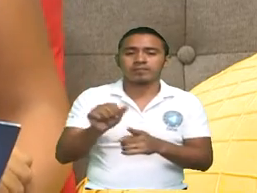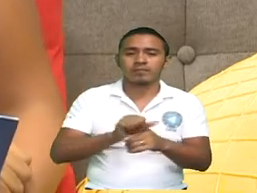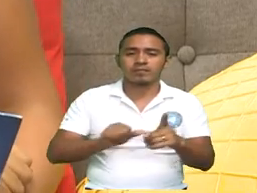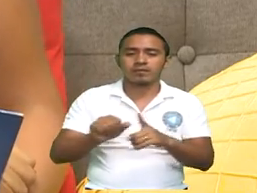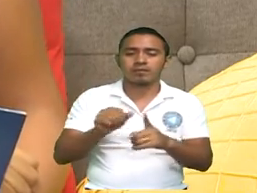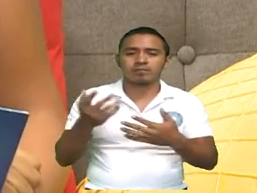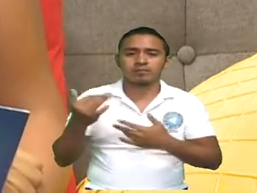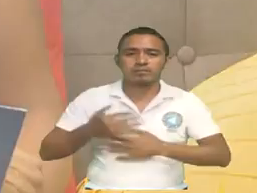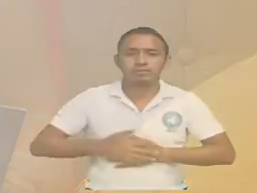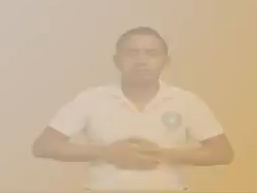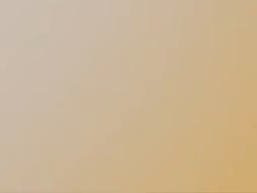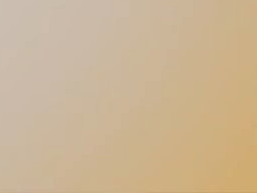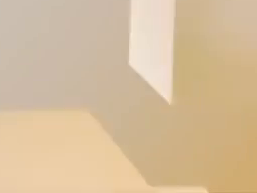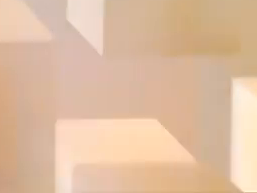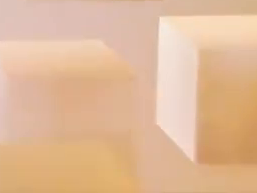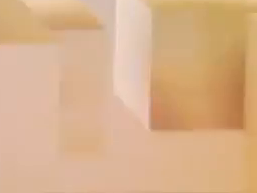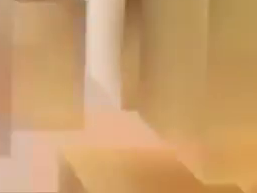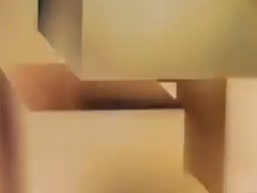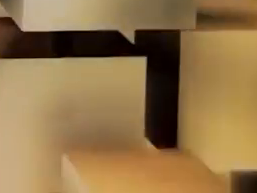a nuestro regreso.